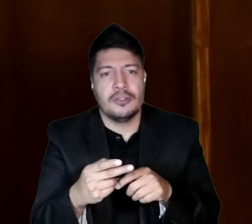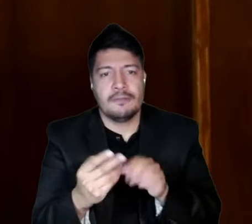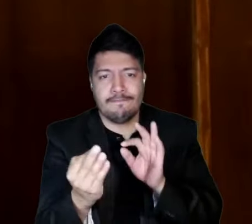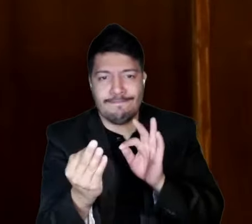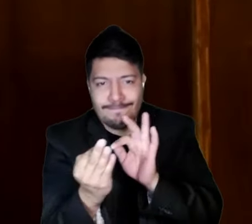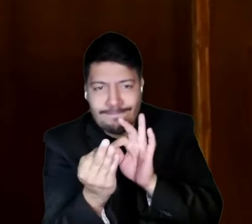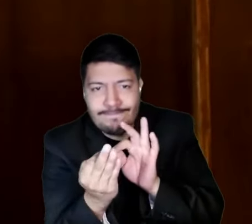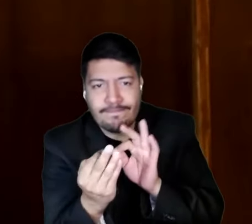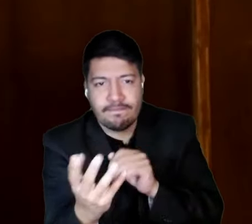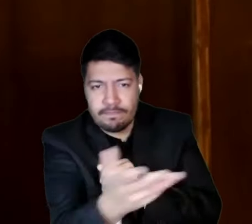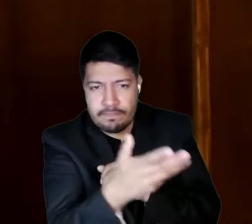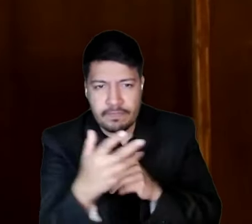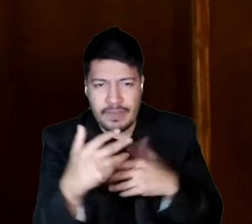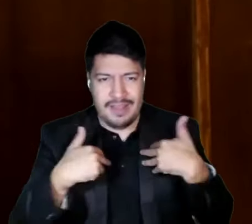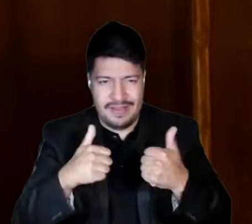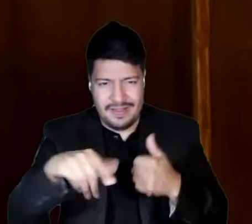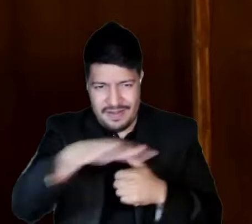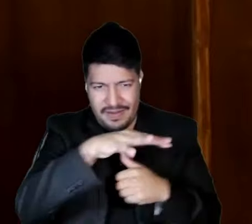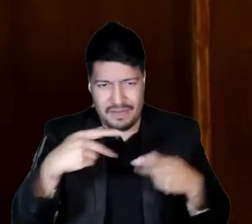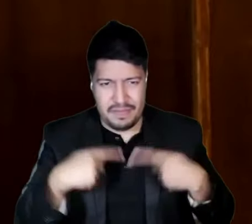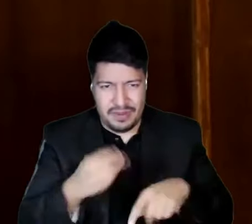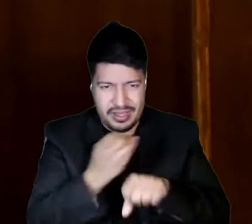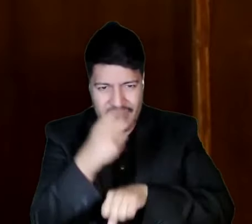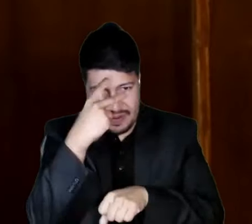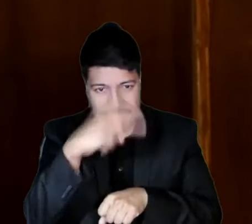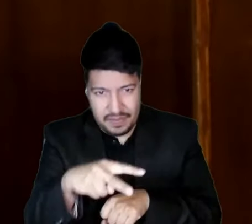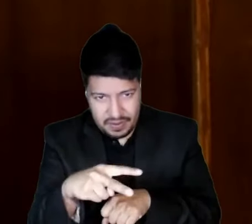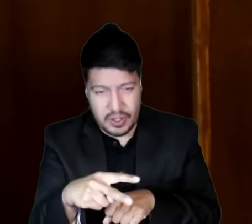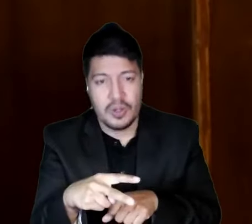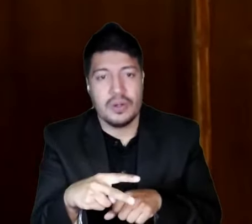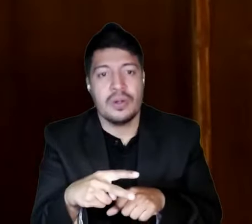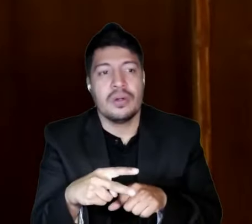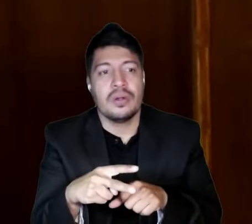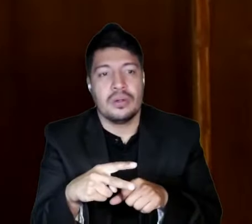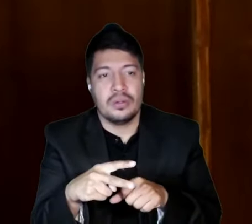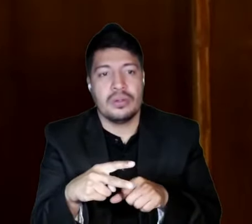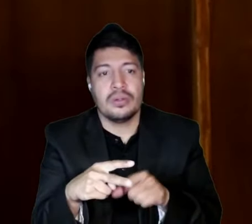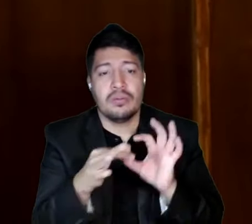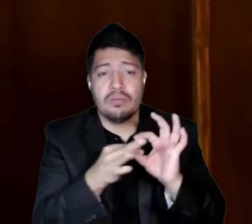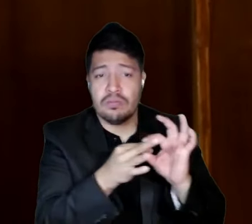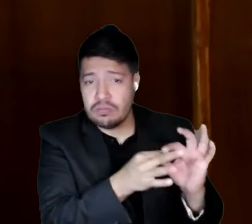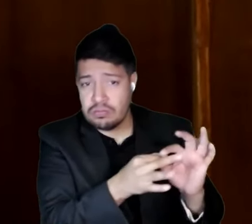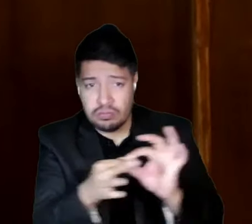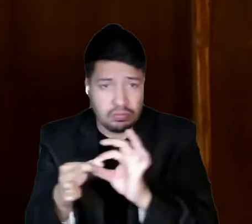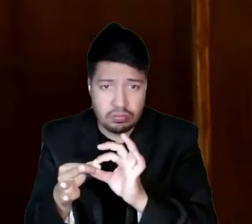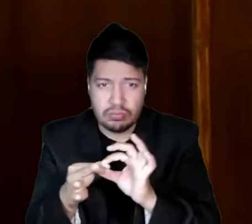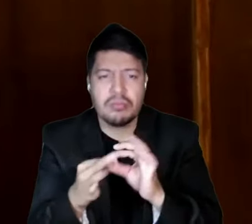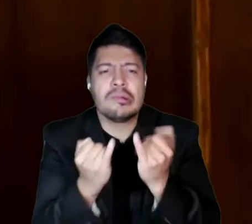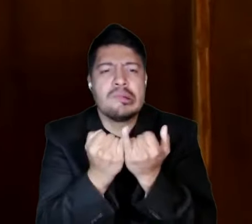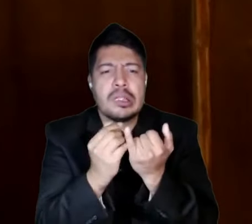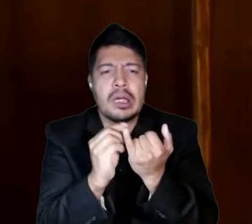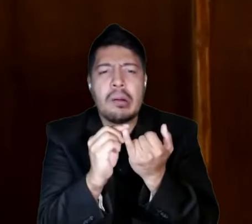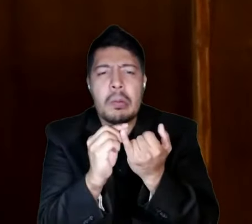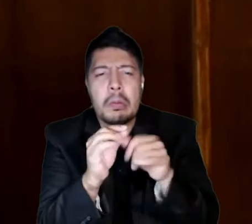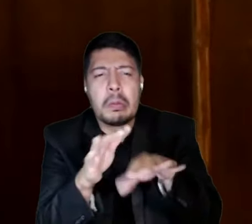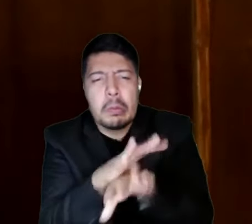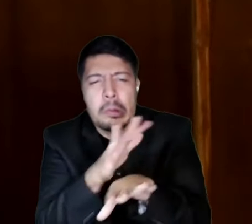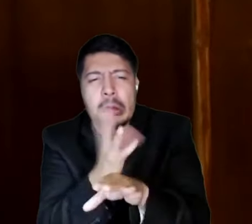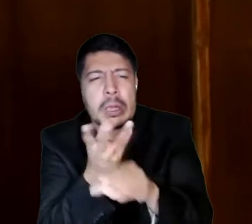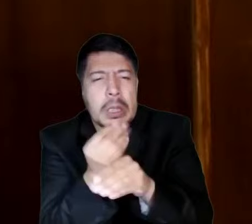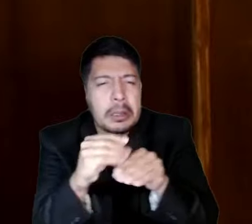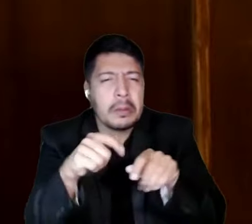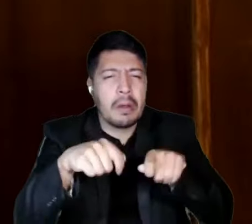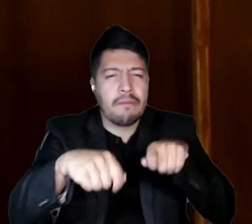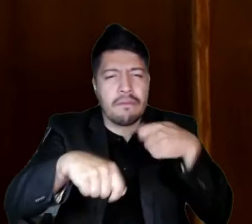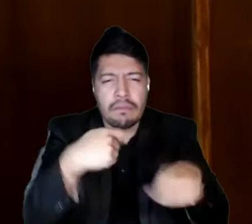México así como su previsión unidad y flexibilidad en la coordinación cooperación